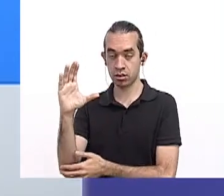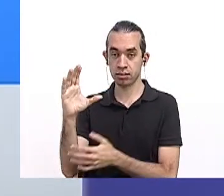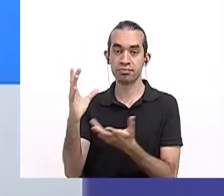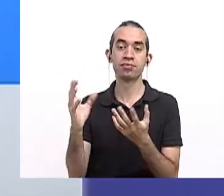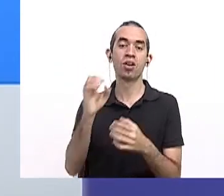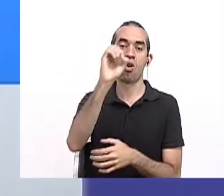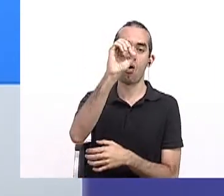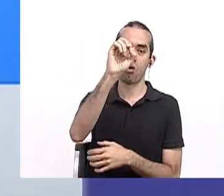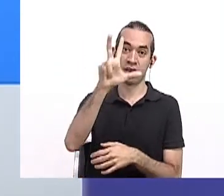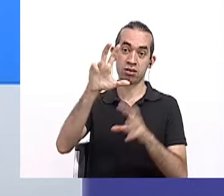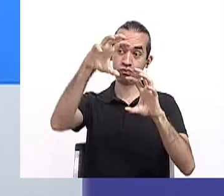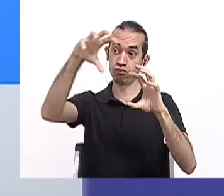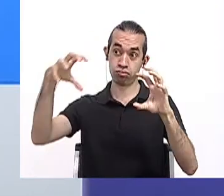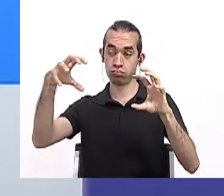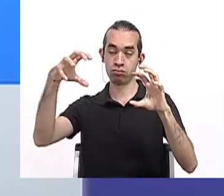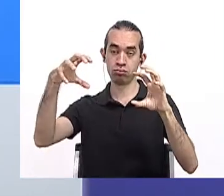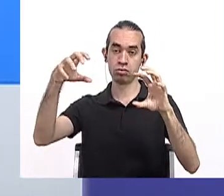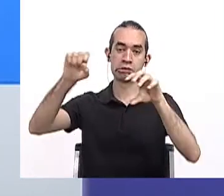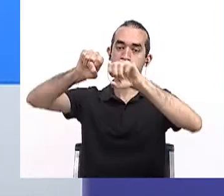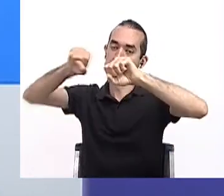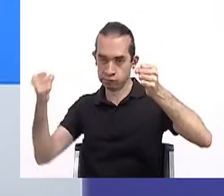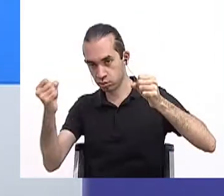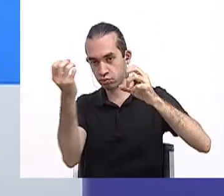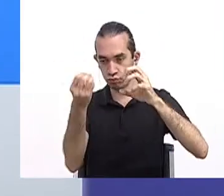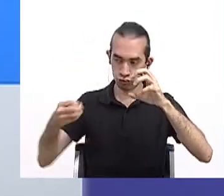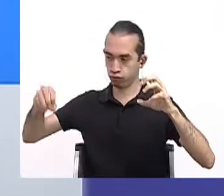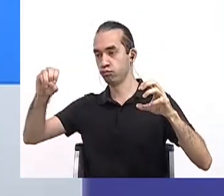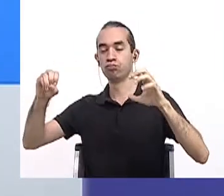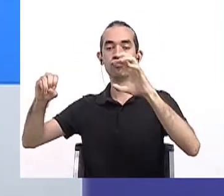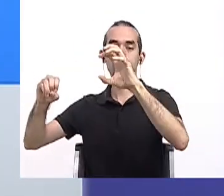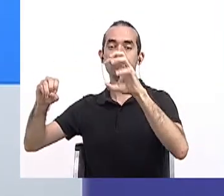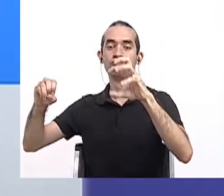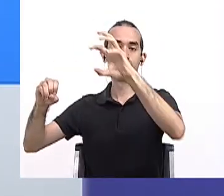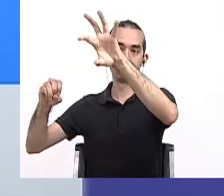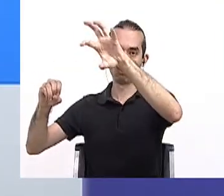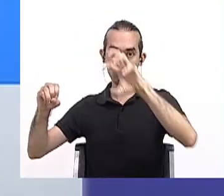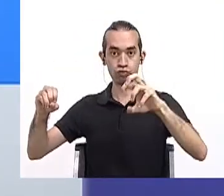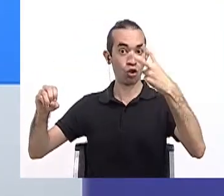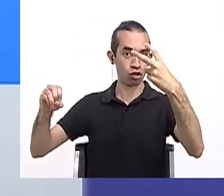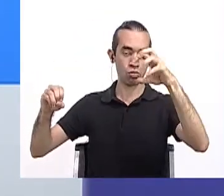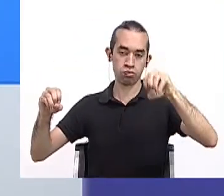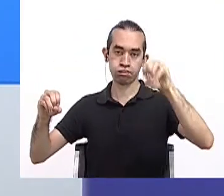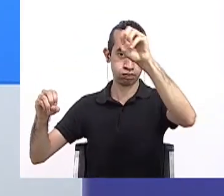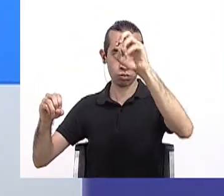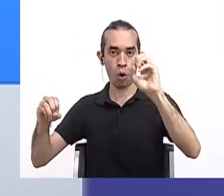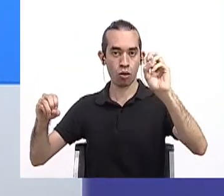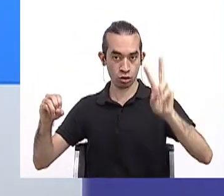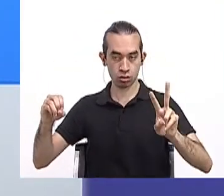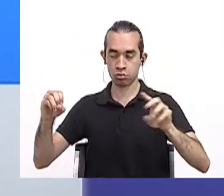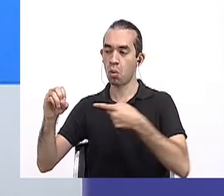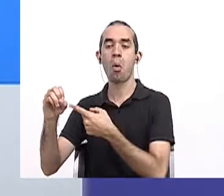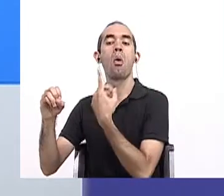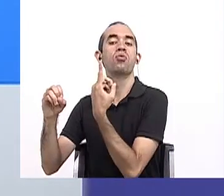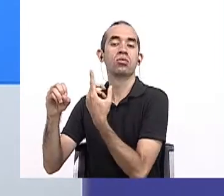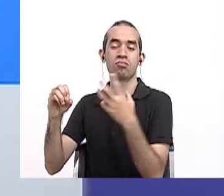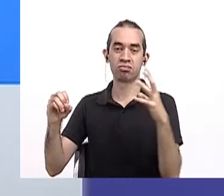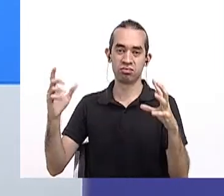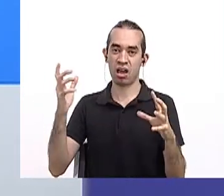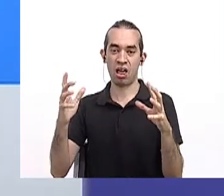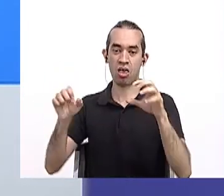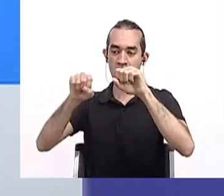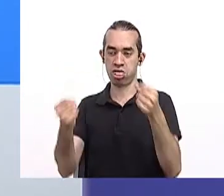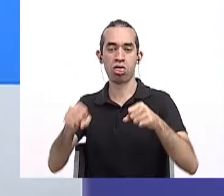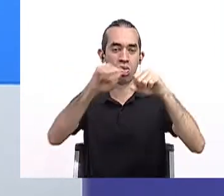molécula de ozono en átomos de ozono de oxígeno perdón y moléculas de oxígeno ese debilitamiento